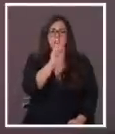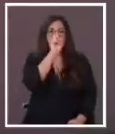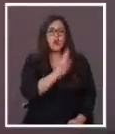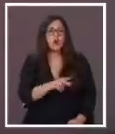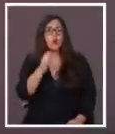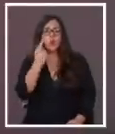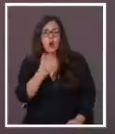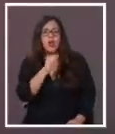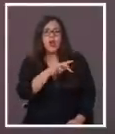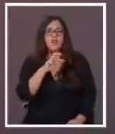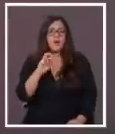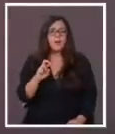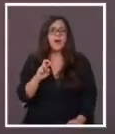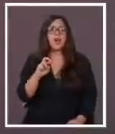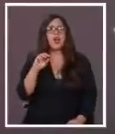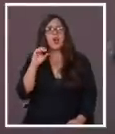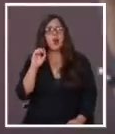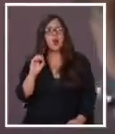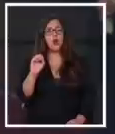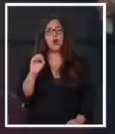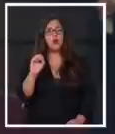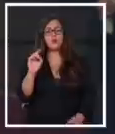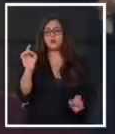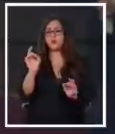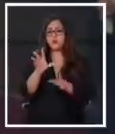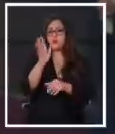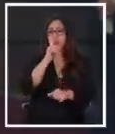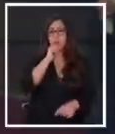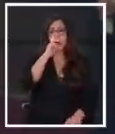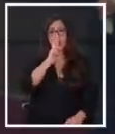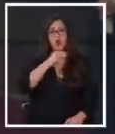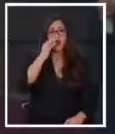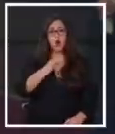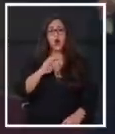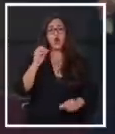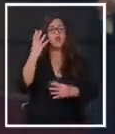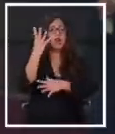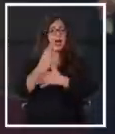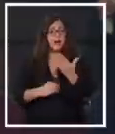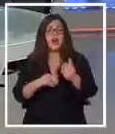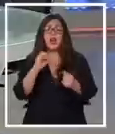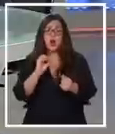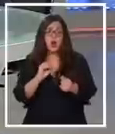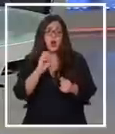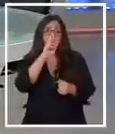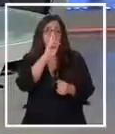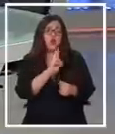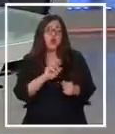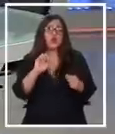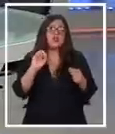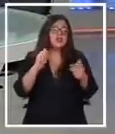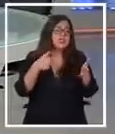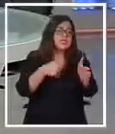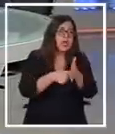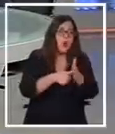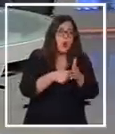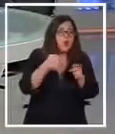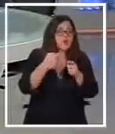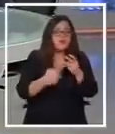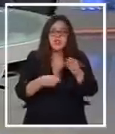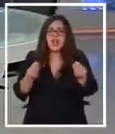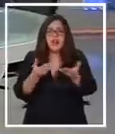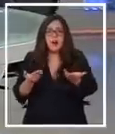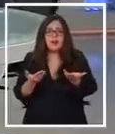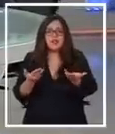jugarían las afp o digamos no tendrían ningún rol se terminarían o tendrían un rol de un seguro que pasara